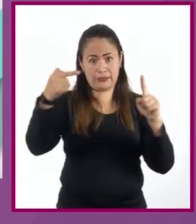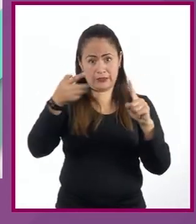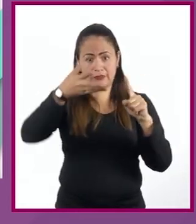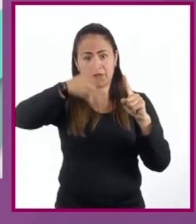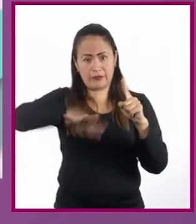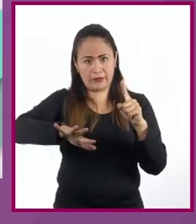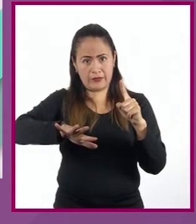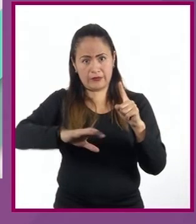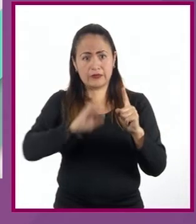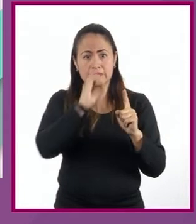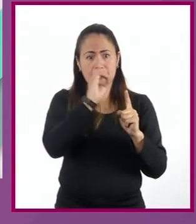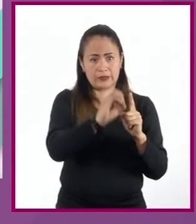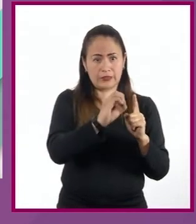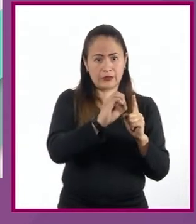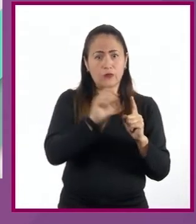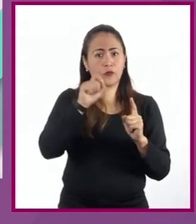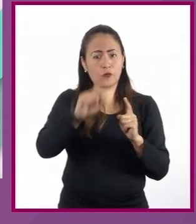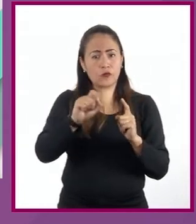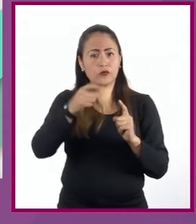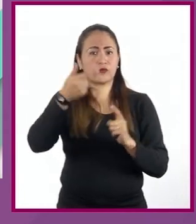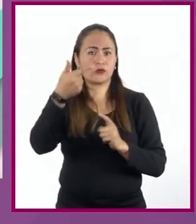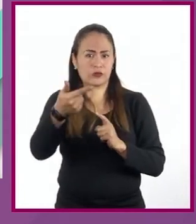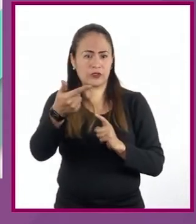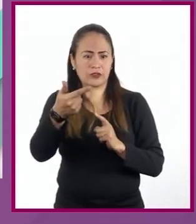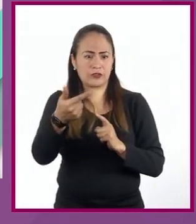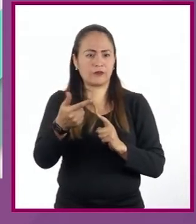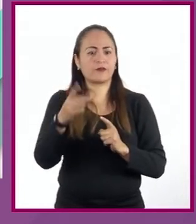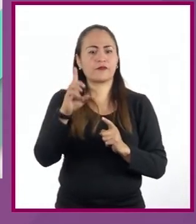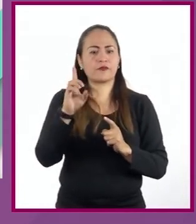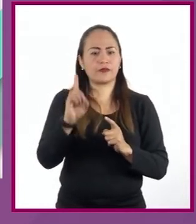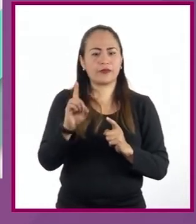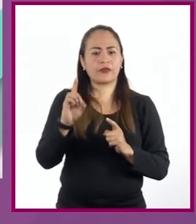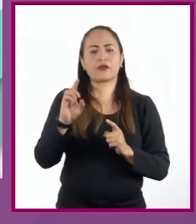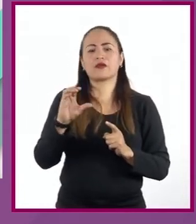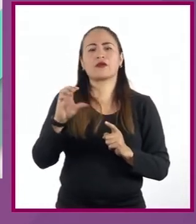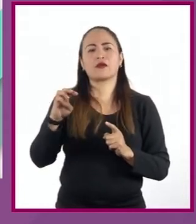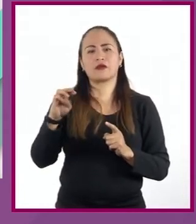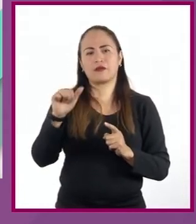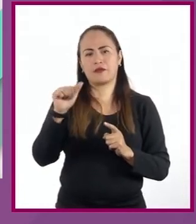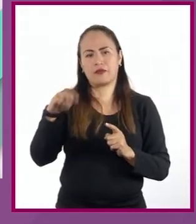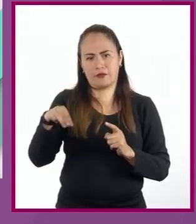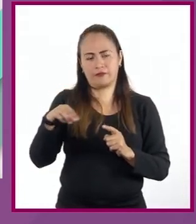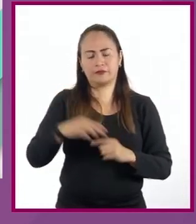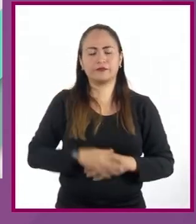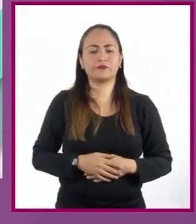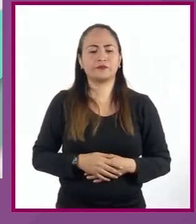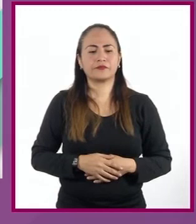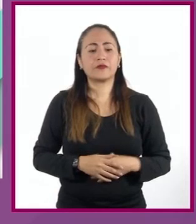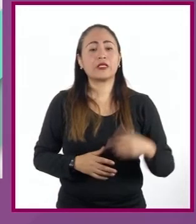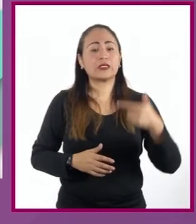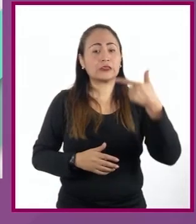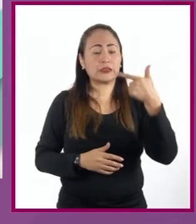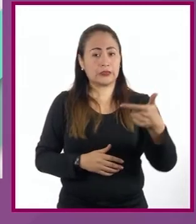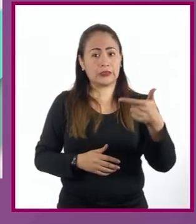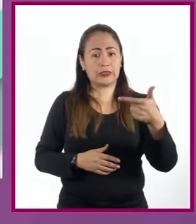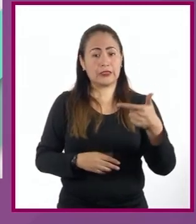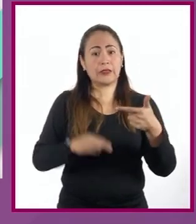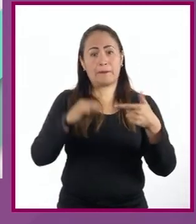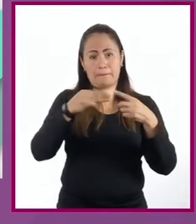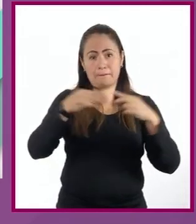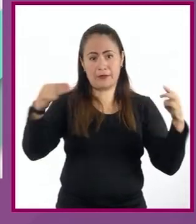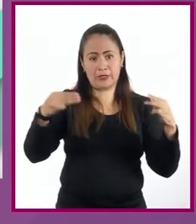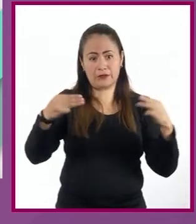tenemos 0.7 decámetros. 7 metros son equivalentes a